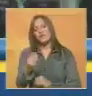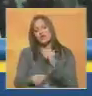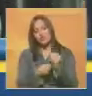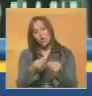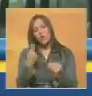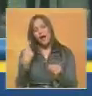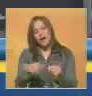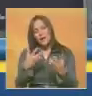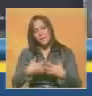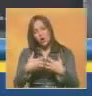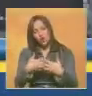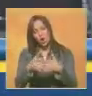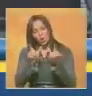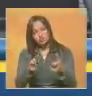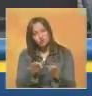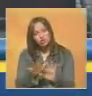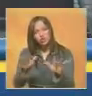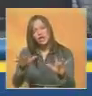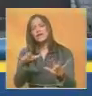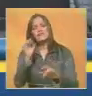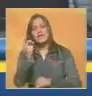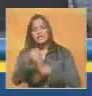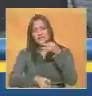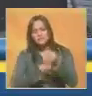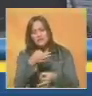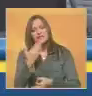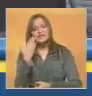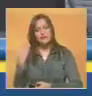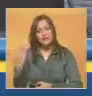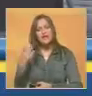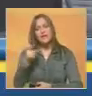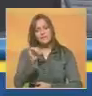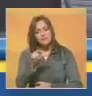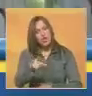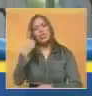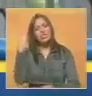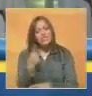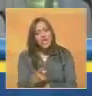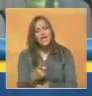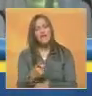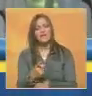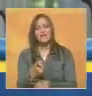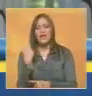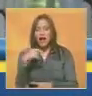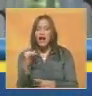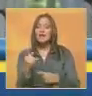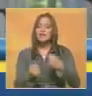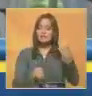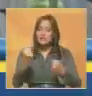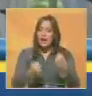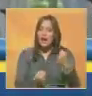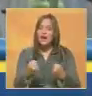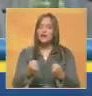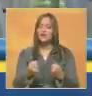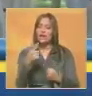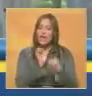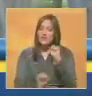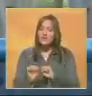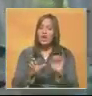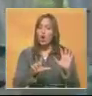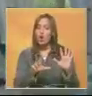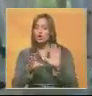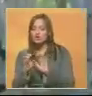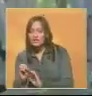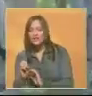de los motores. Greenpeace defiende que los fabricantes de automóviles pueden y deben desarrollar flotas de carros que emitan en promedio no más de